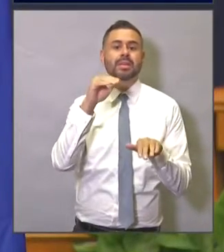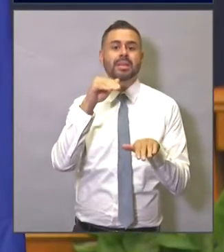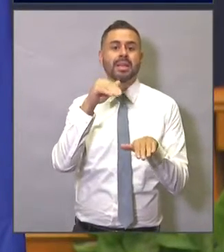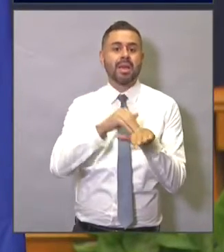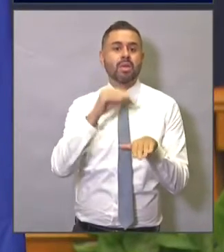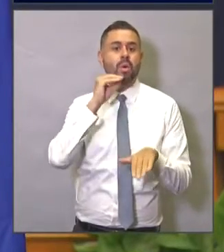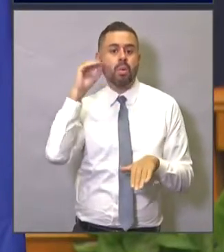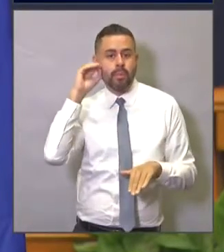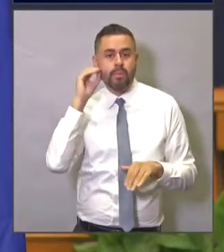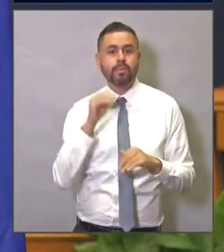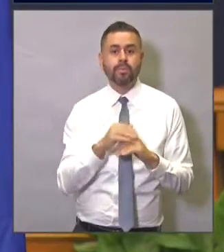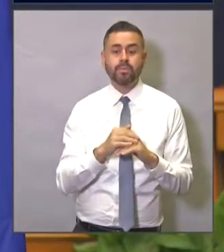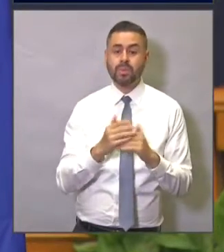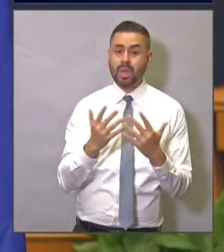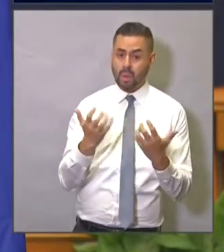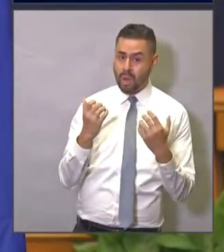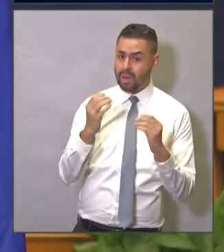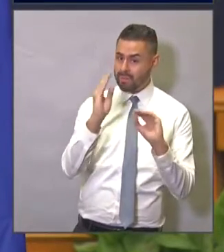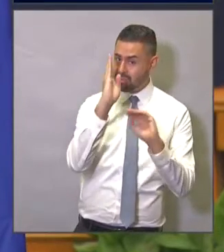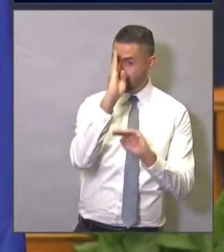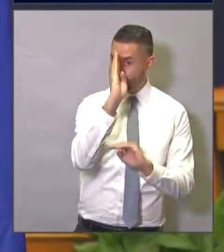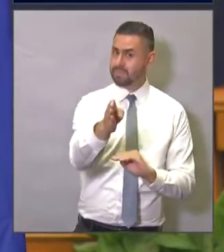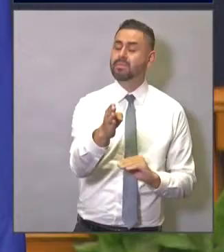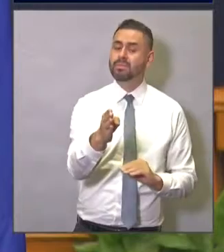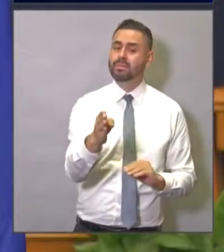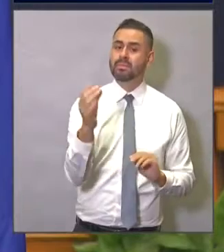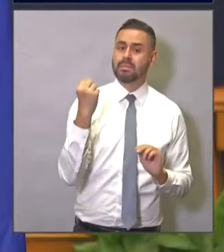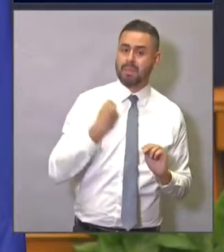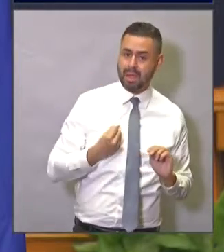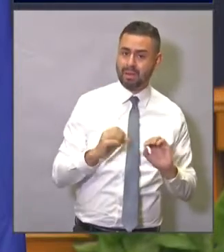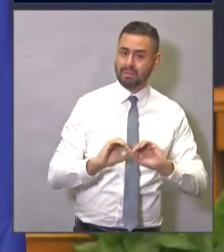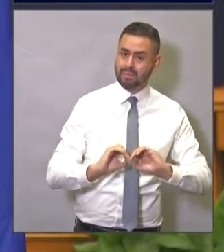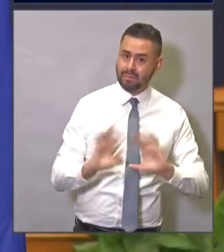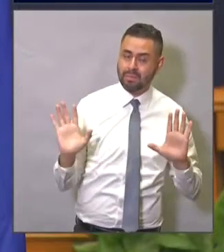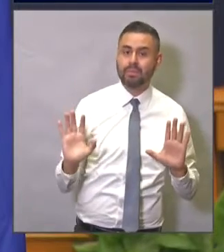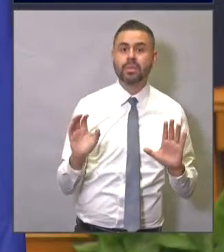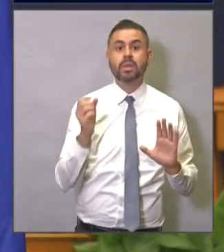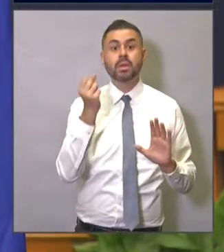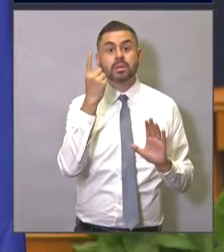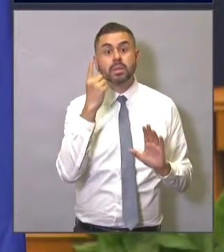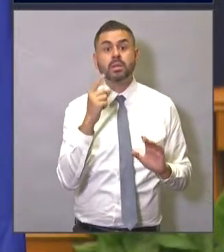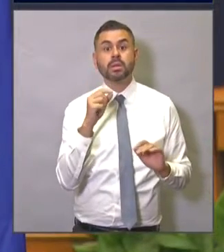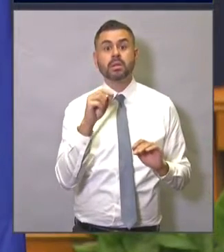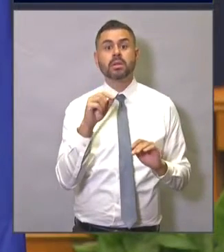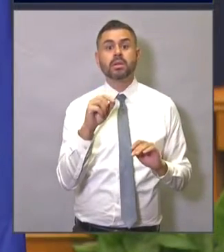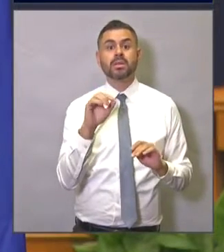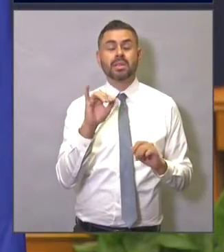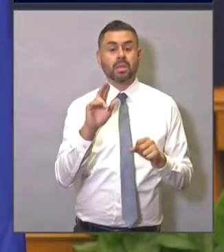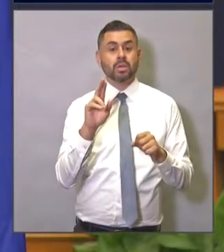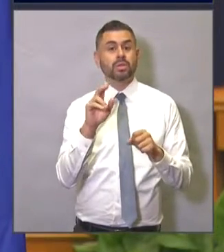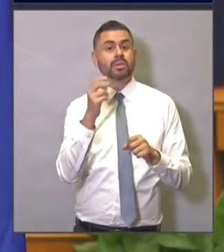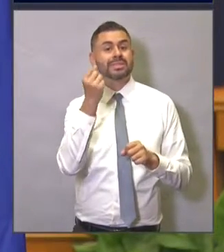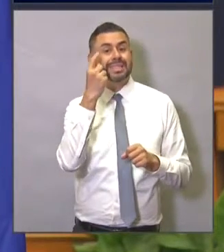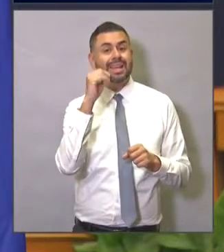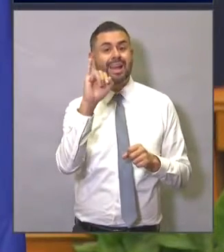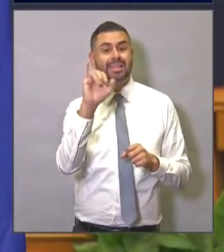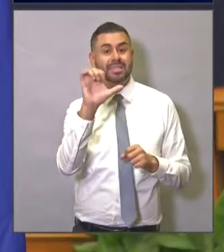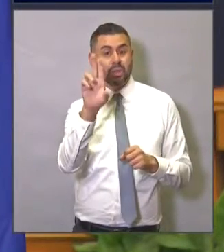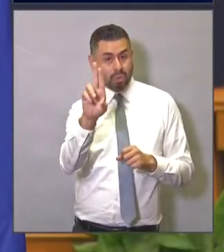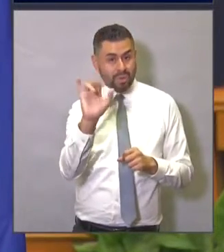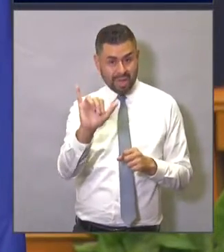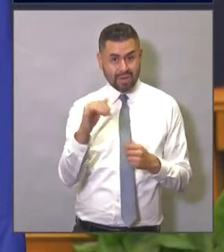me permiten ser clara, la capacidad de UCI del